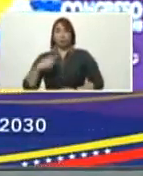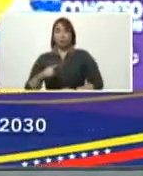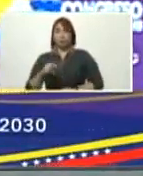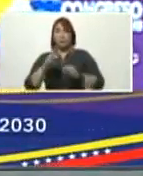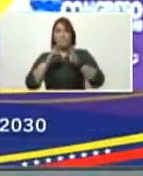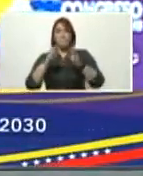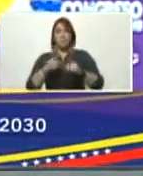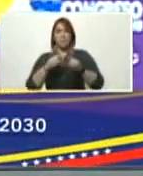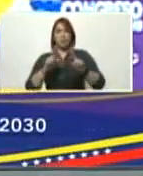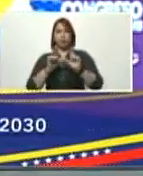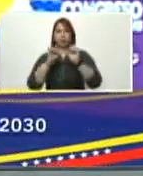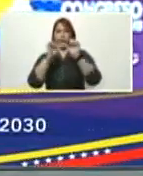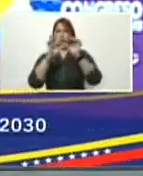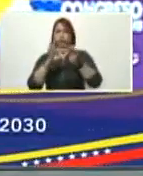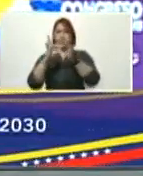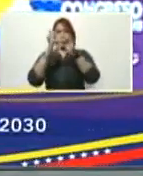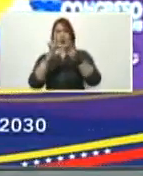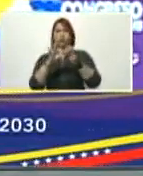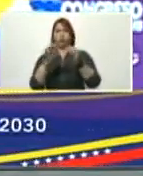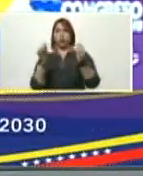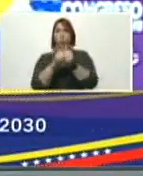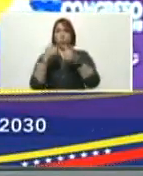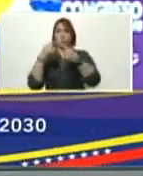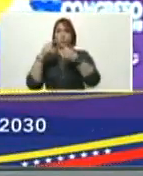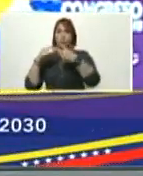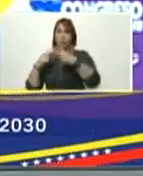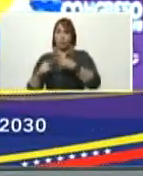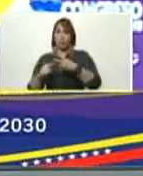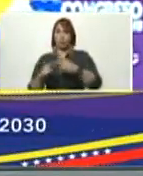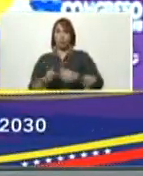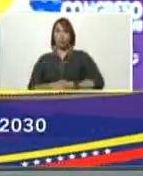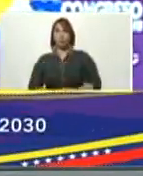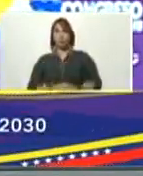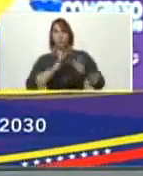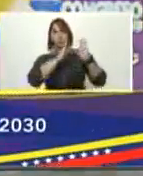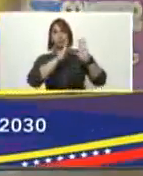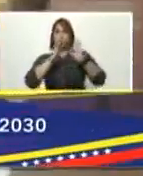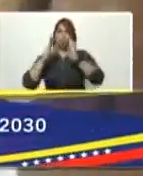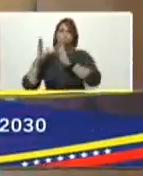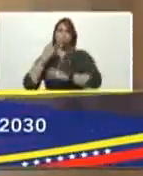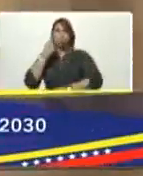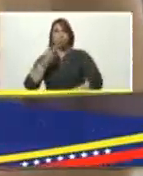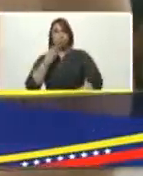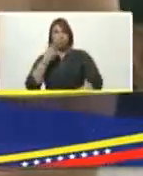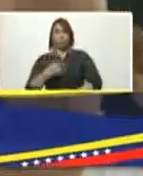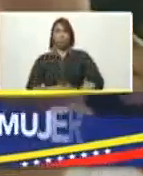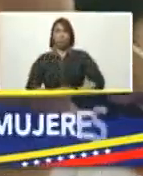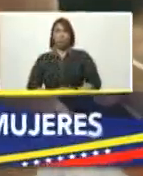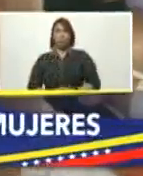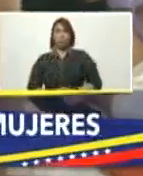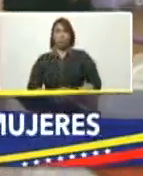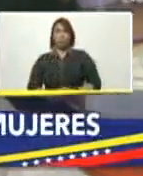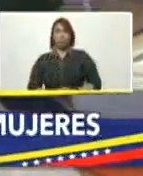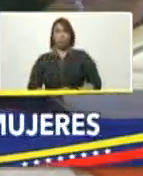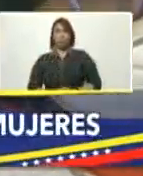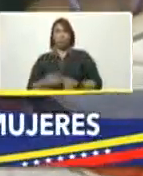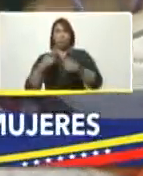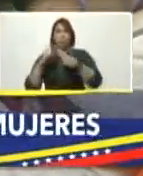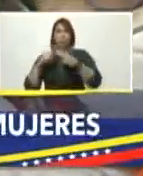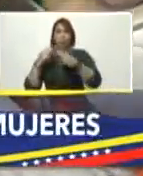método para mantenernos unidos con la diversidad organizativa, política, de género,